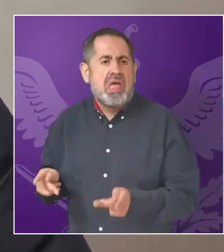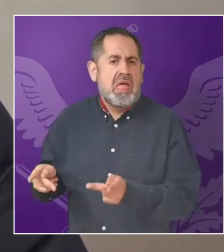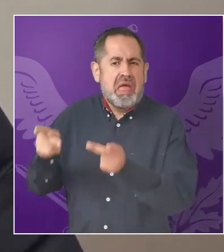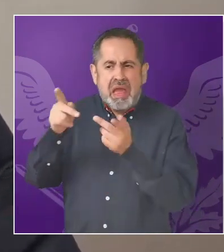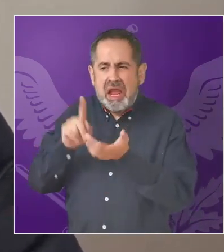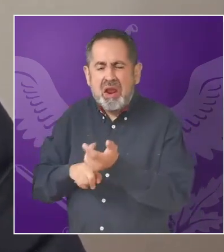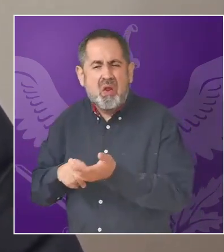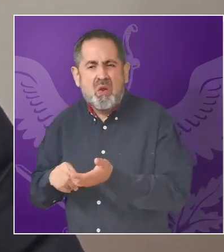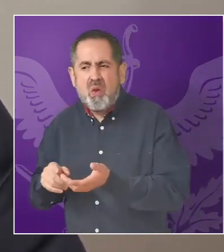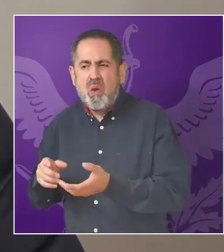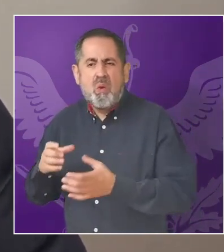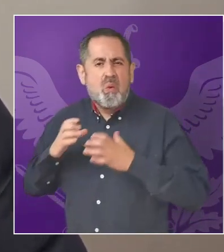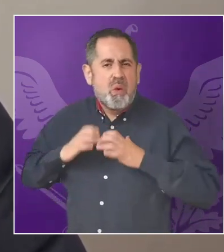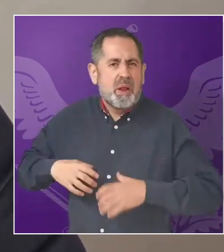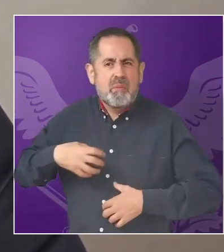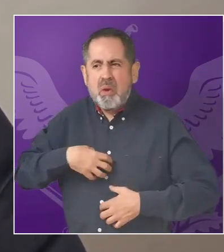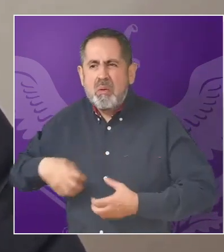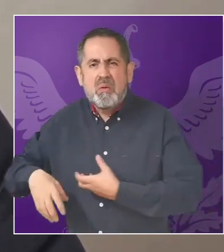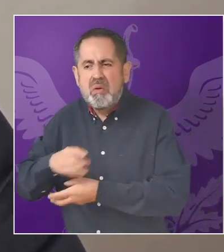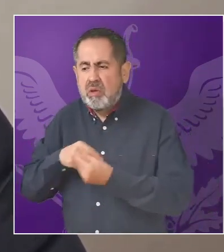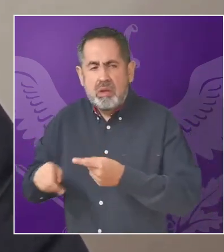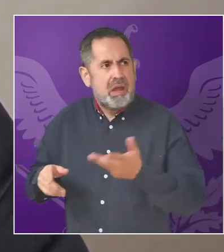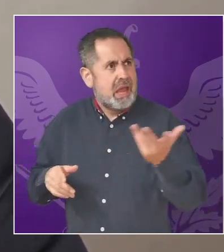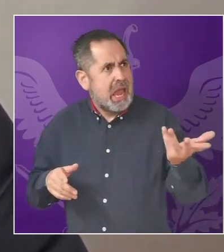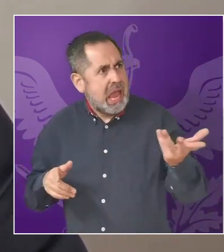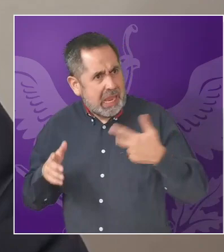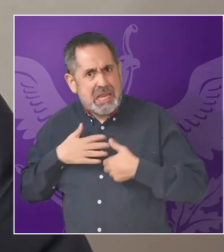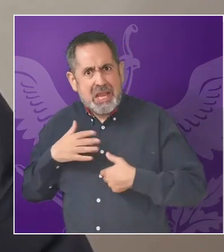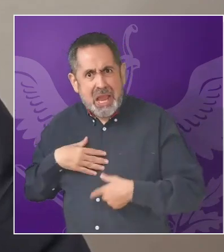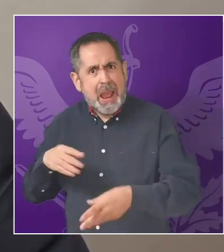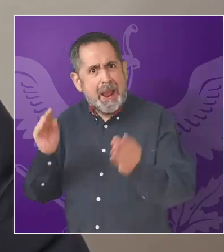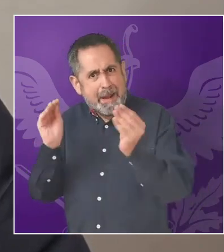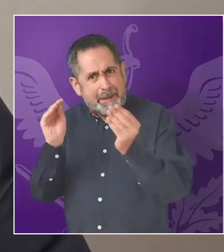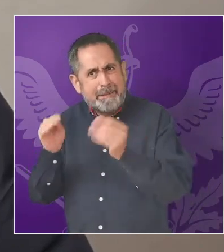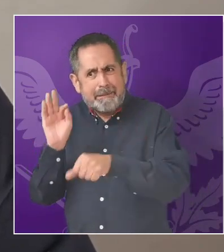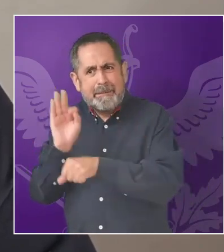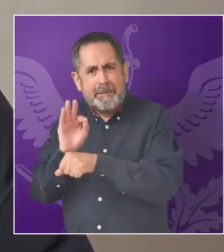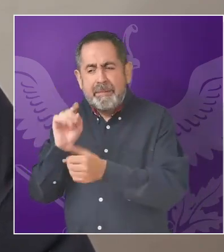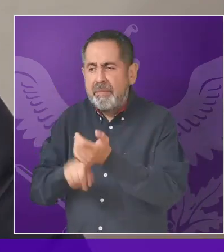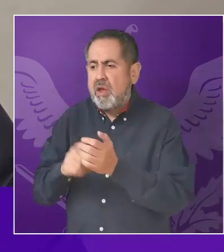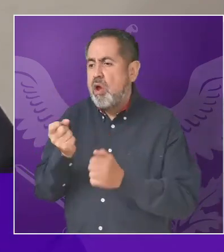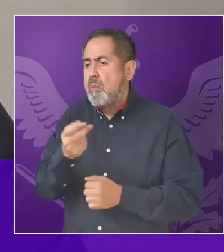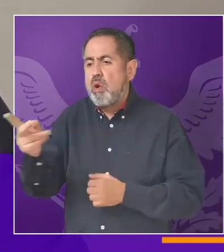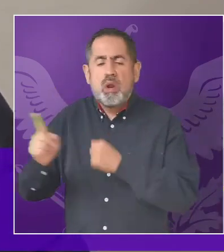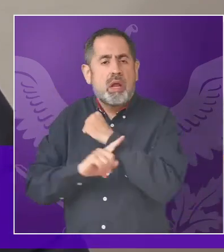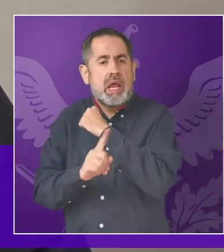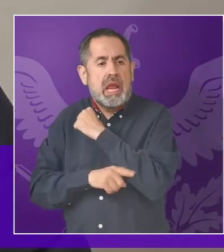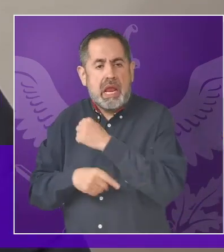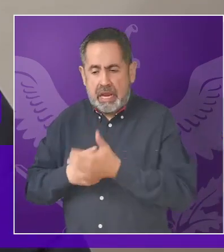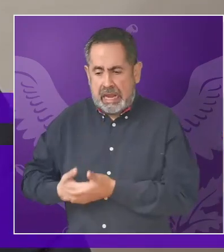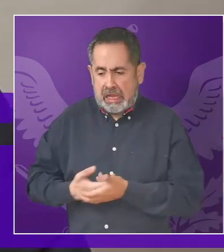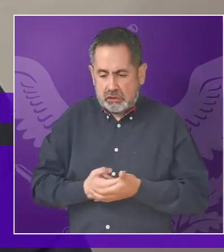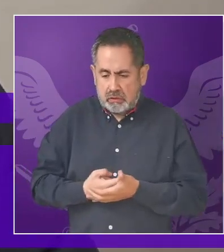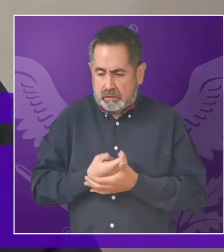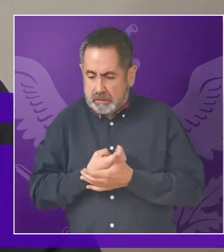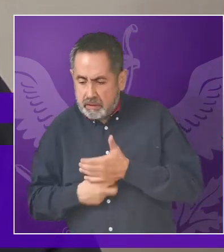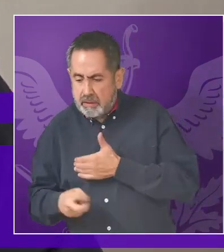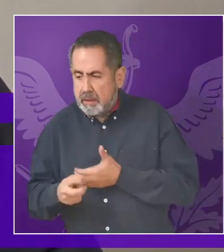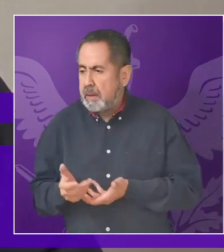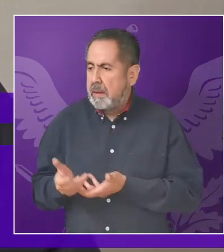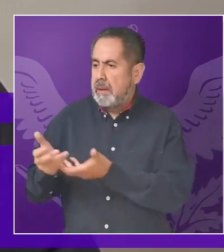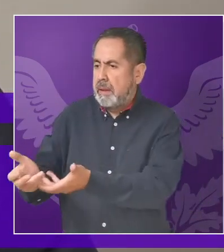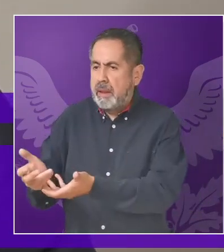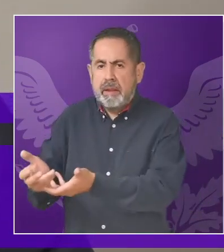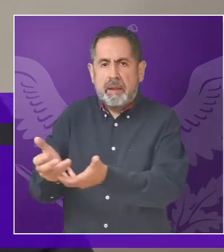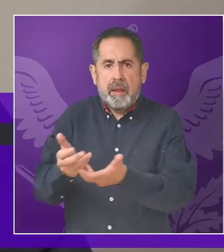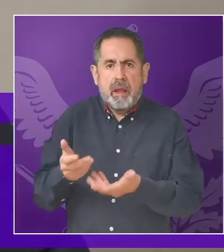simulación jurídica para el comercio de órganos, tejidos y células por litigar en casos de